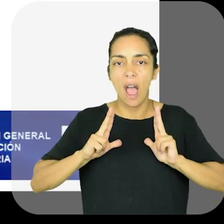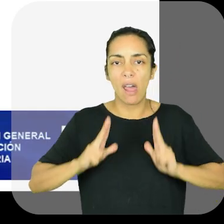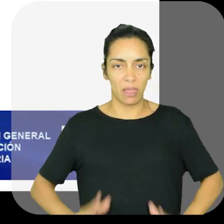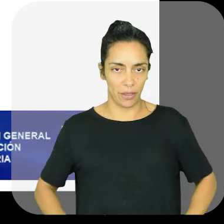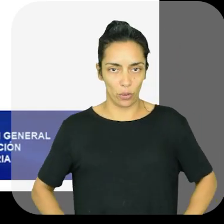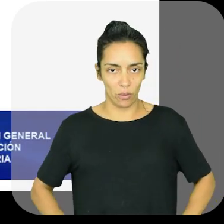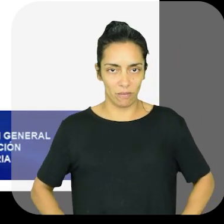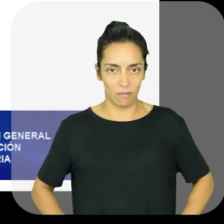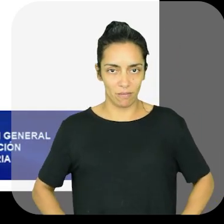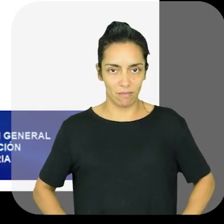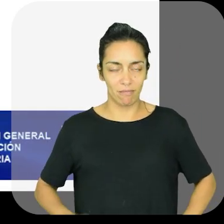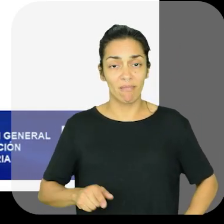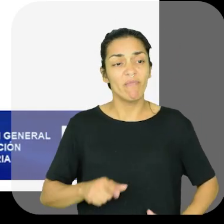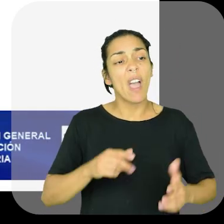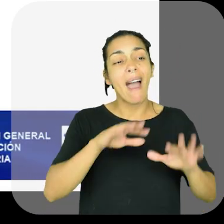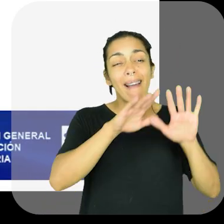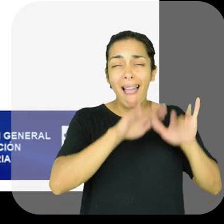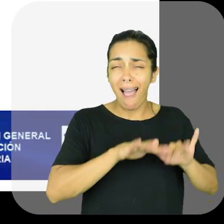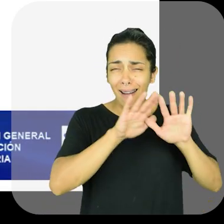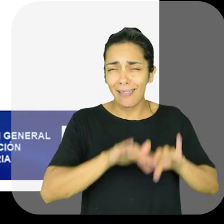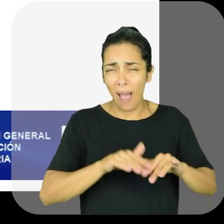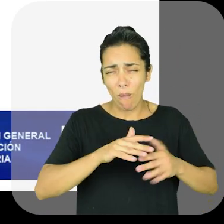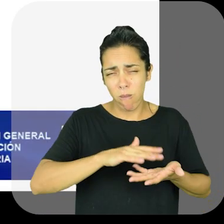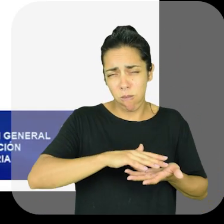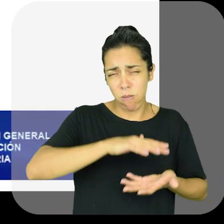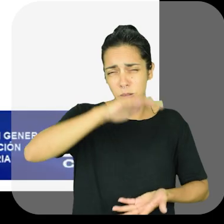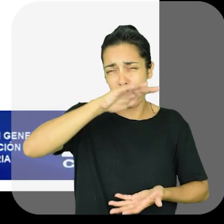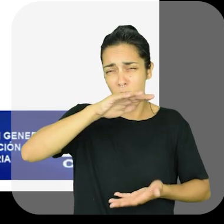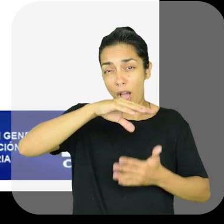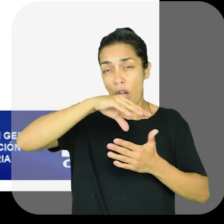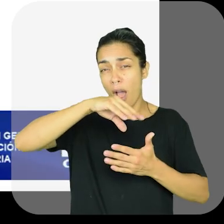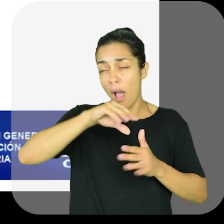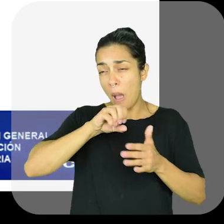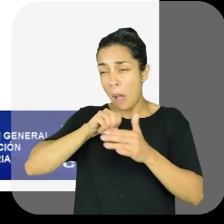cartas pasaron por el software y permitieron hacer redes, conexiones,